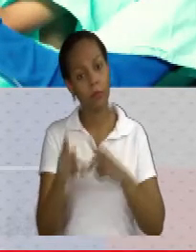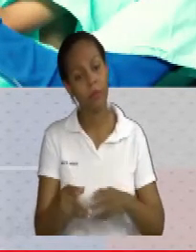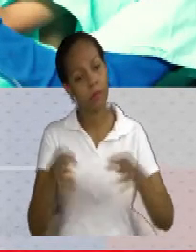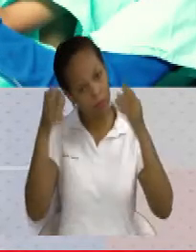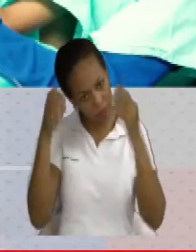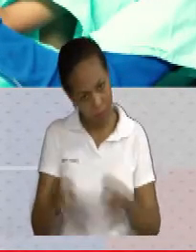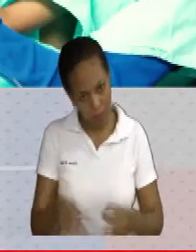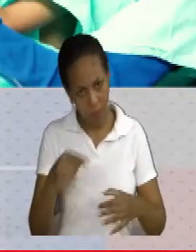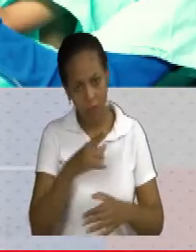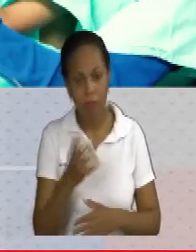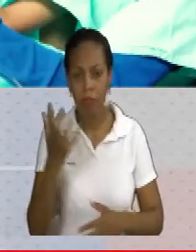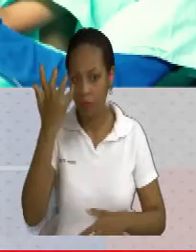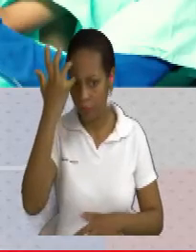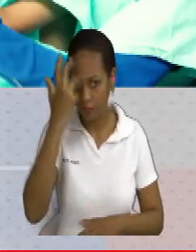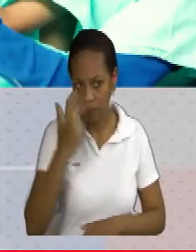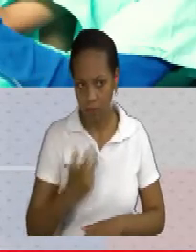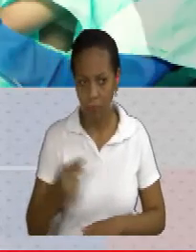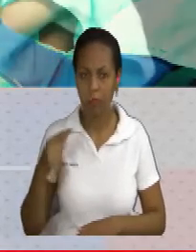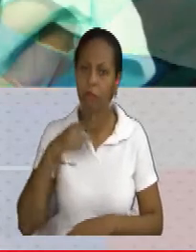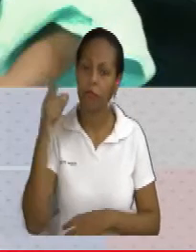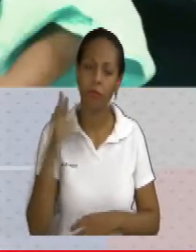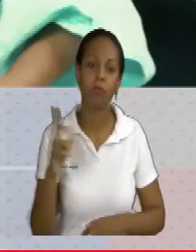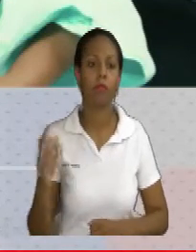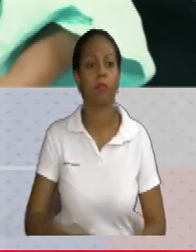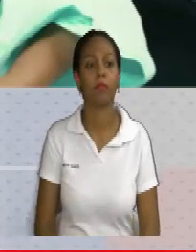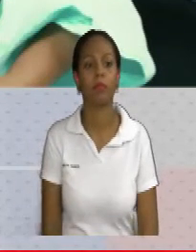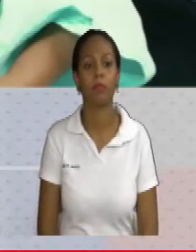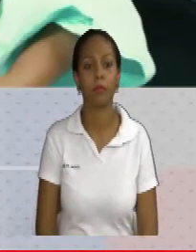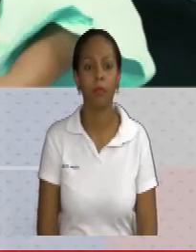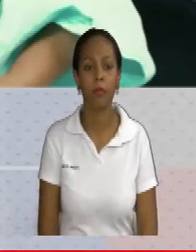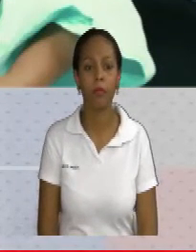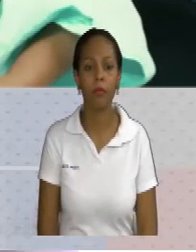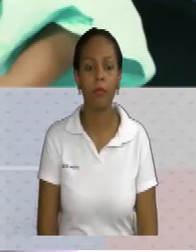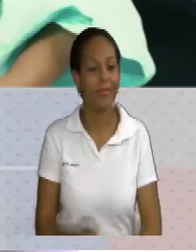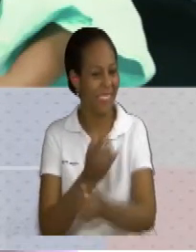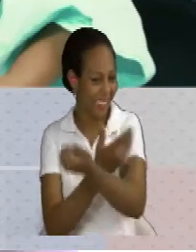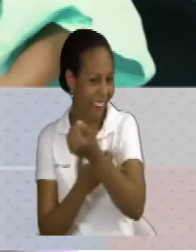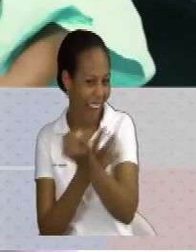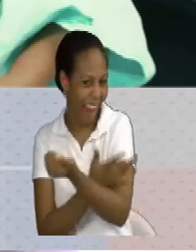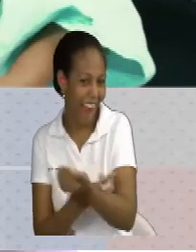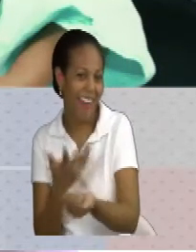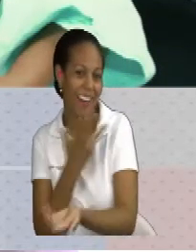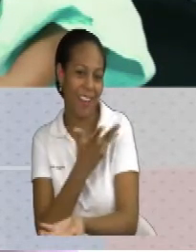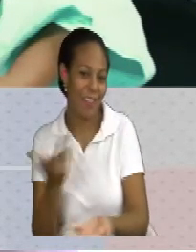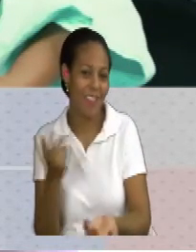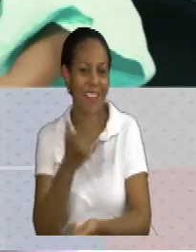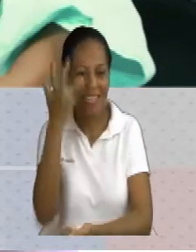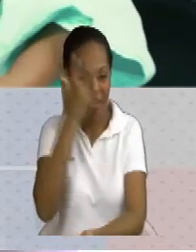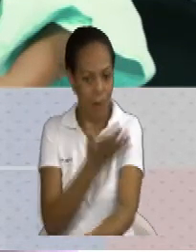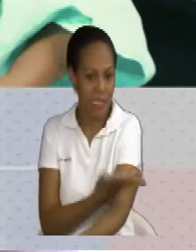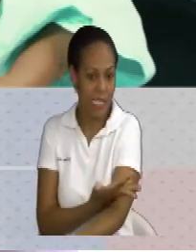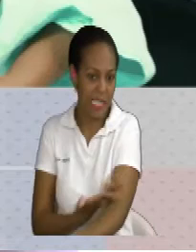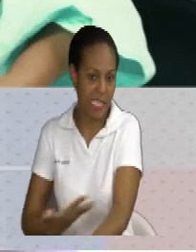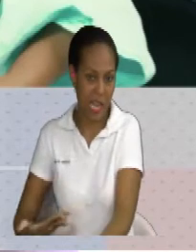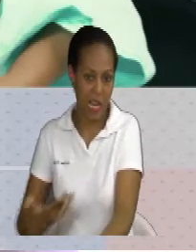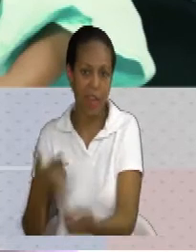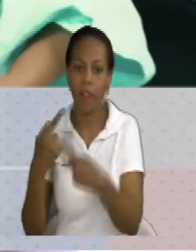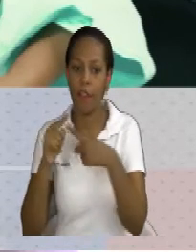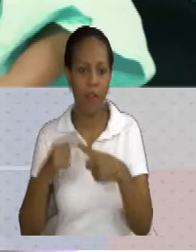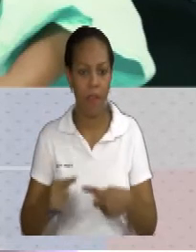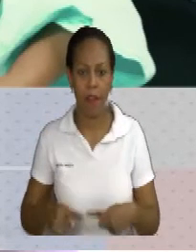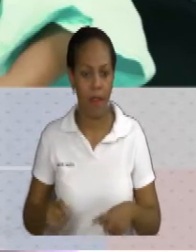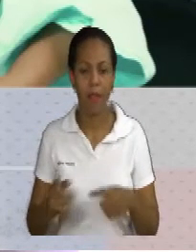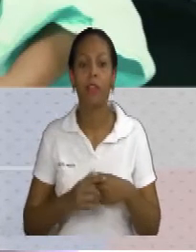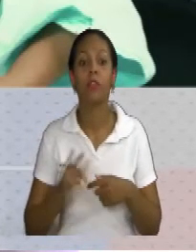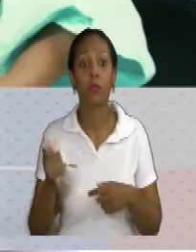de los exámenes de laboratorio. Entonces, esta es una jornada maratónica que va a